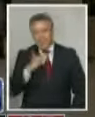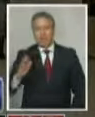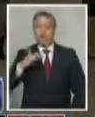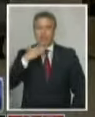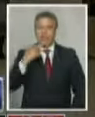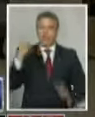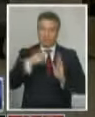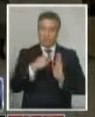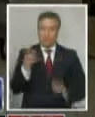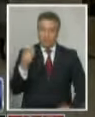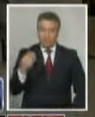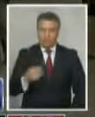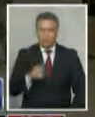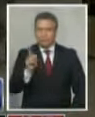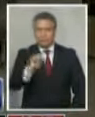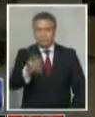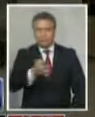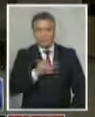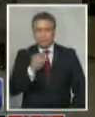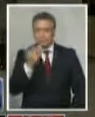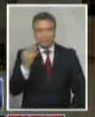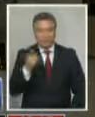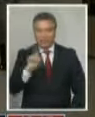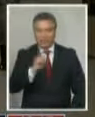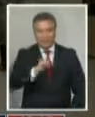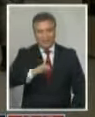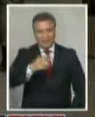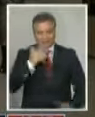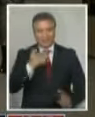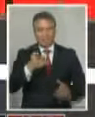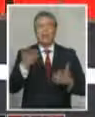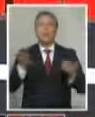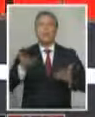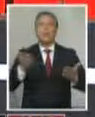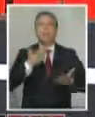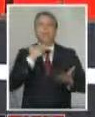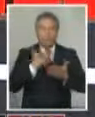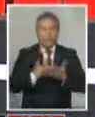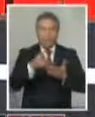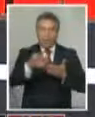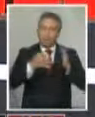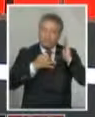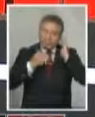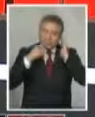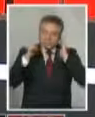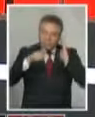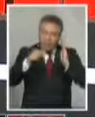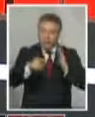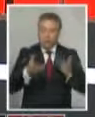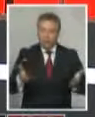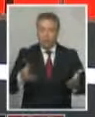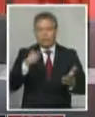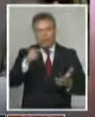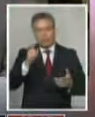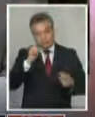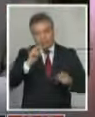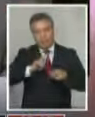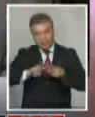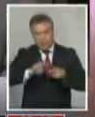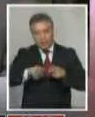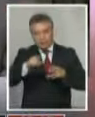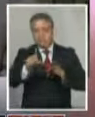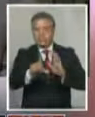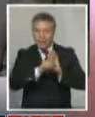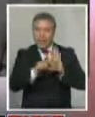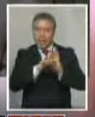2014. Ya, no nos quiso dar la cifra, ministro. ¿Para cuándo se da entonces, según la estimación, para elaborar la ley